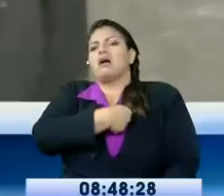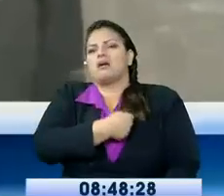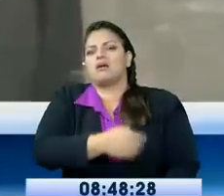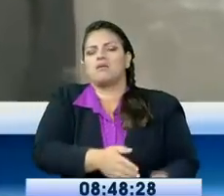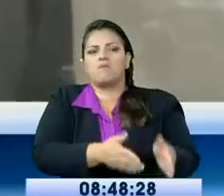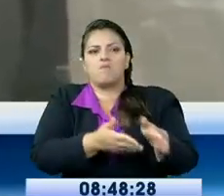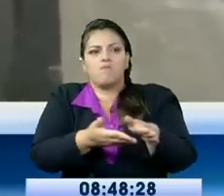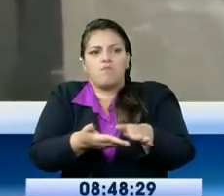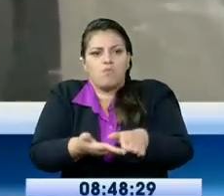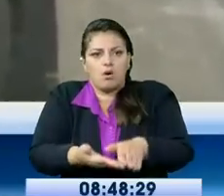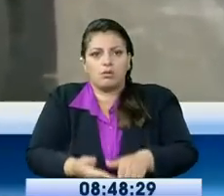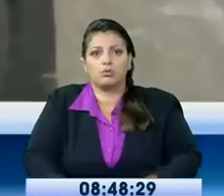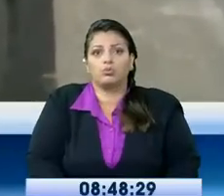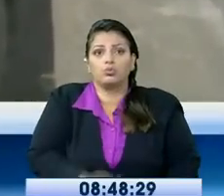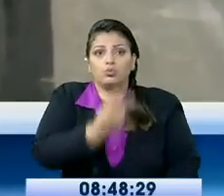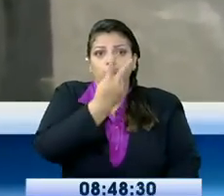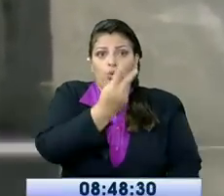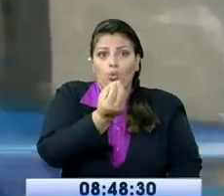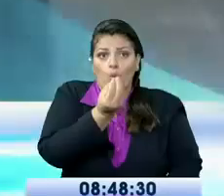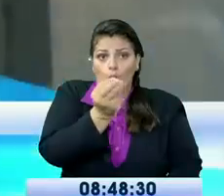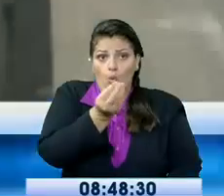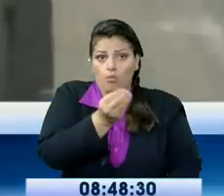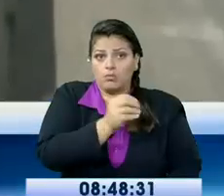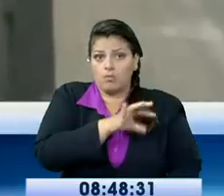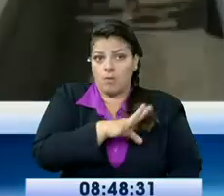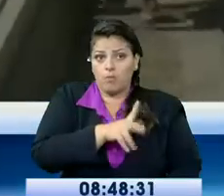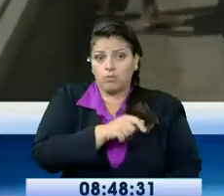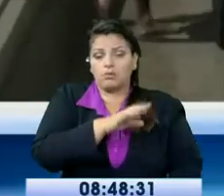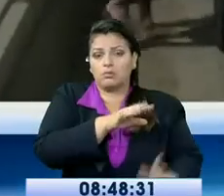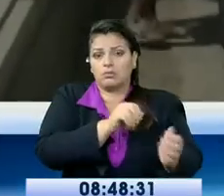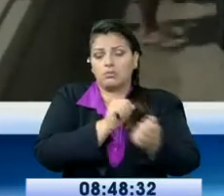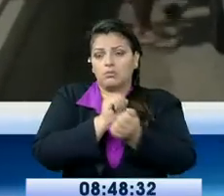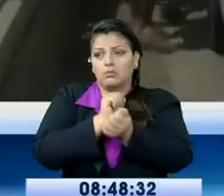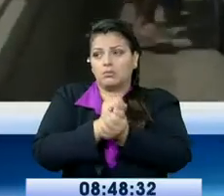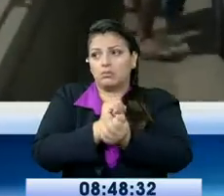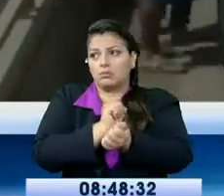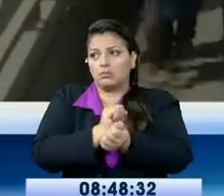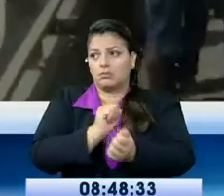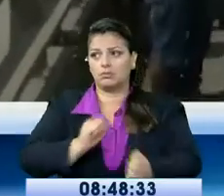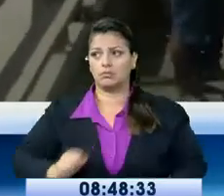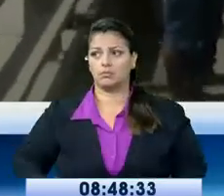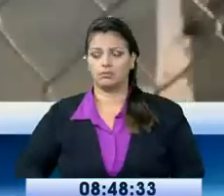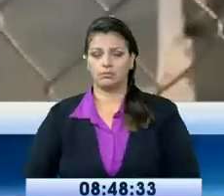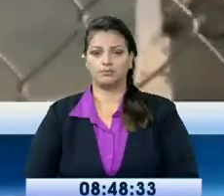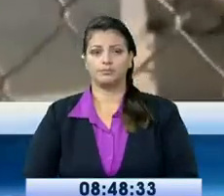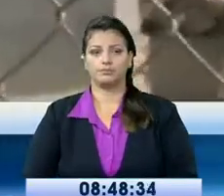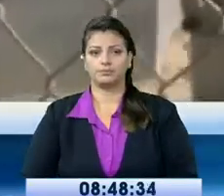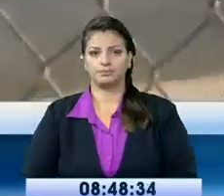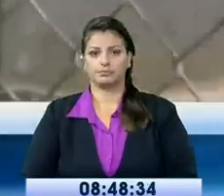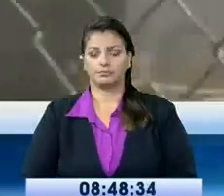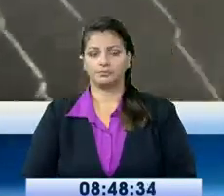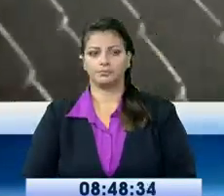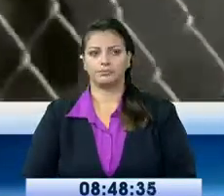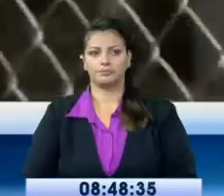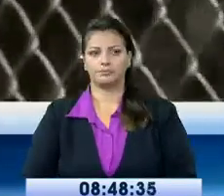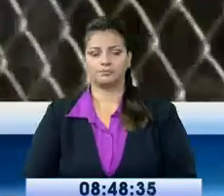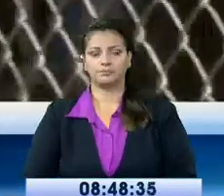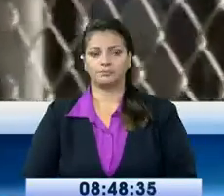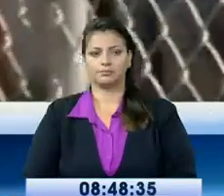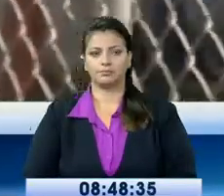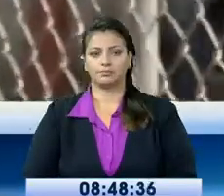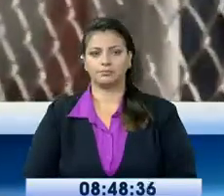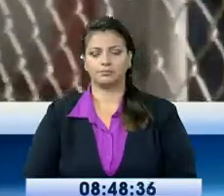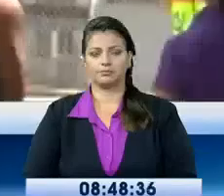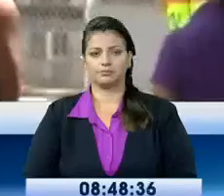dos presos más, dos amigos del preso, pues ellos tienen que hacer su versión ya mismo. El hecho se registró en el puente Los Caras entre Bahía de Caracas y San Vicente,